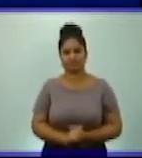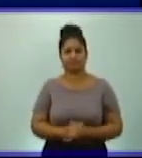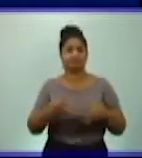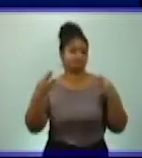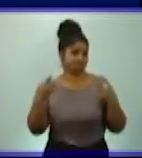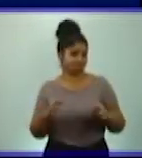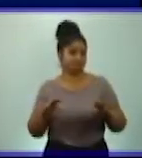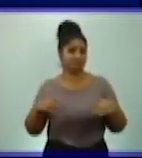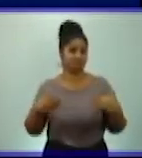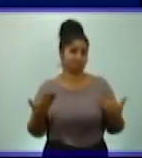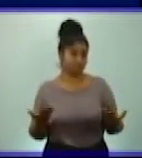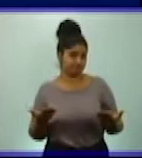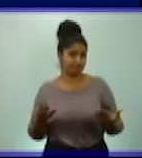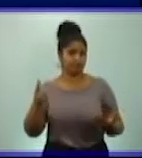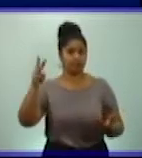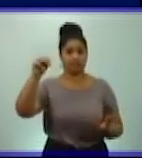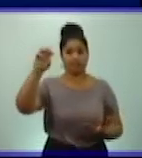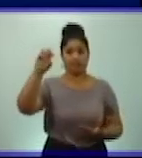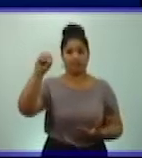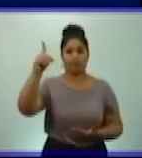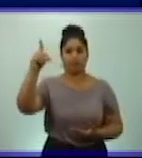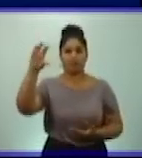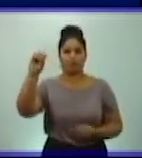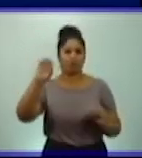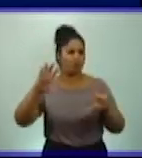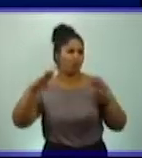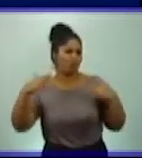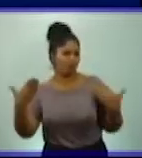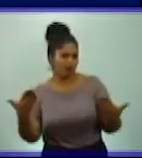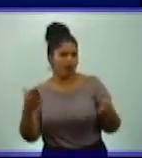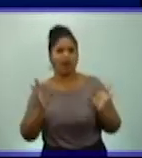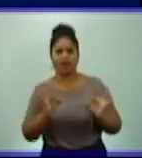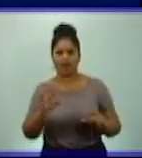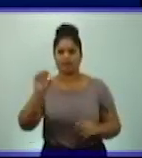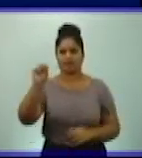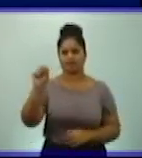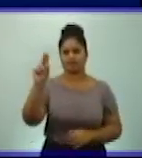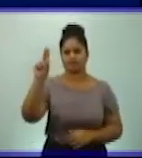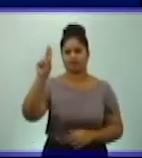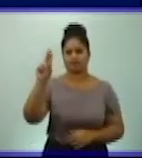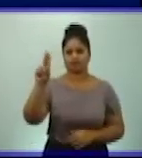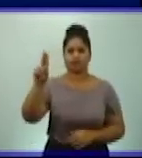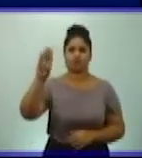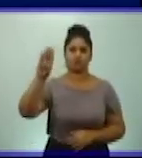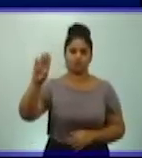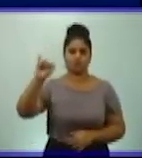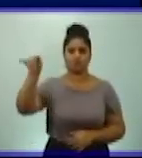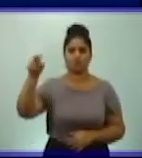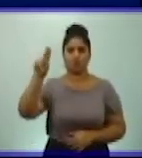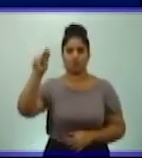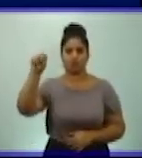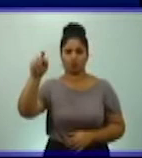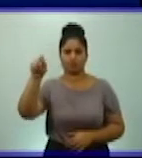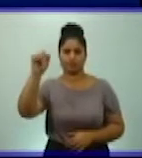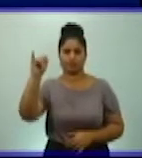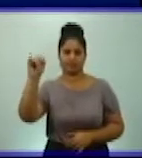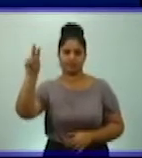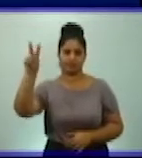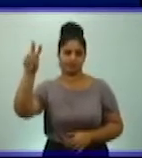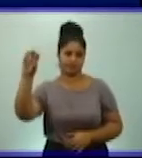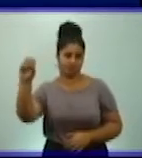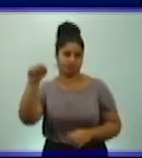modo subjuntivo, está expresando una posibilidad, pero esa